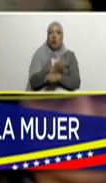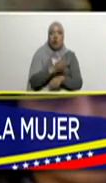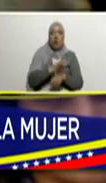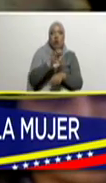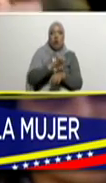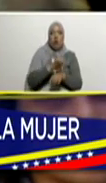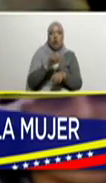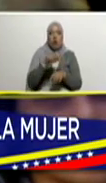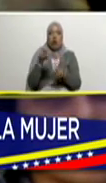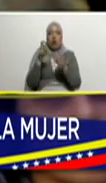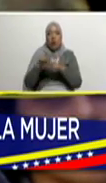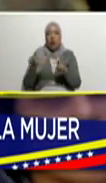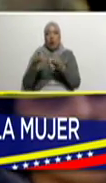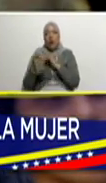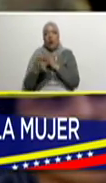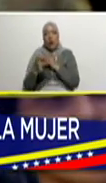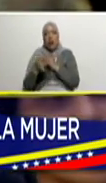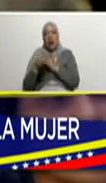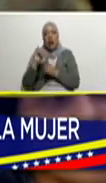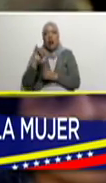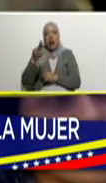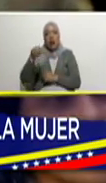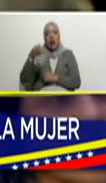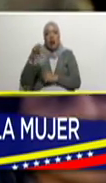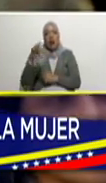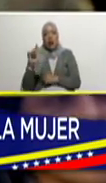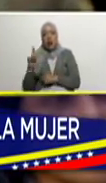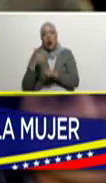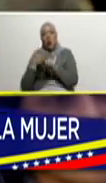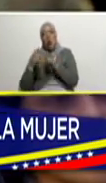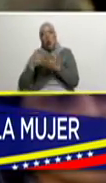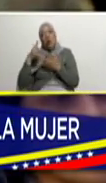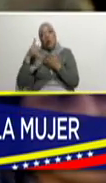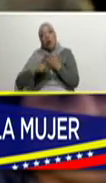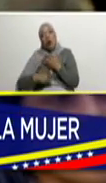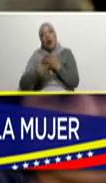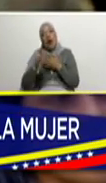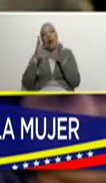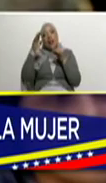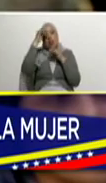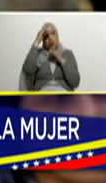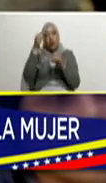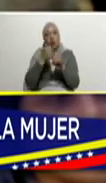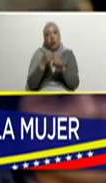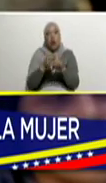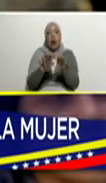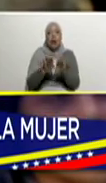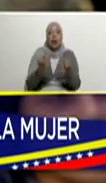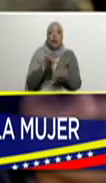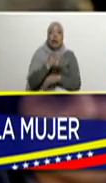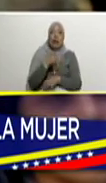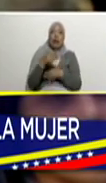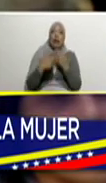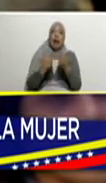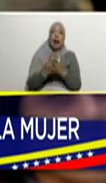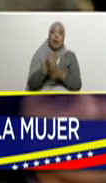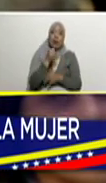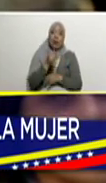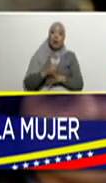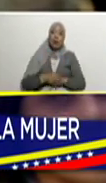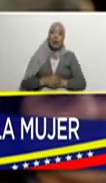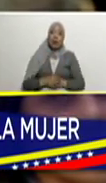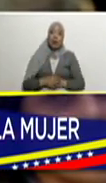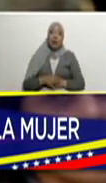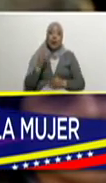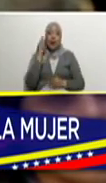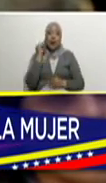Bachillerato, pero también tenemos formación técnica del INSE. Correcto. Y tenemos programas de atención y educación universitaria. Correcto. Una